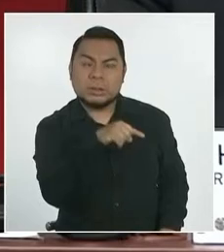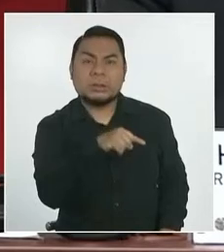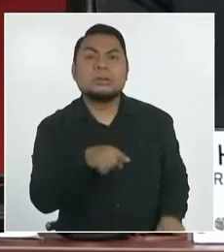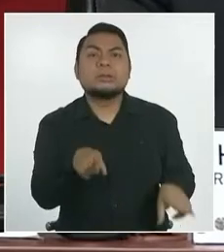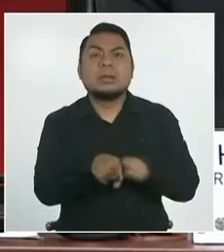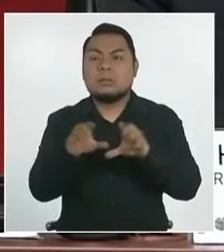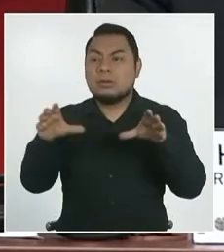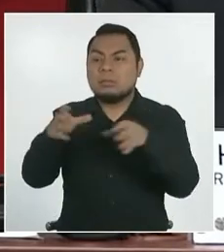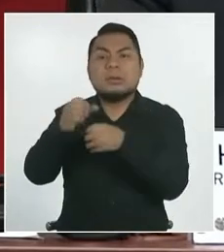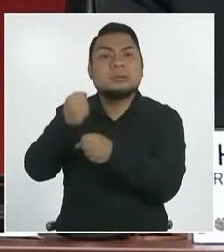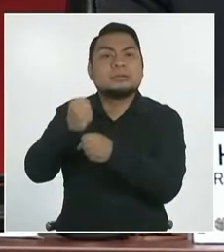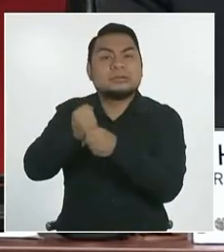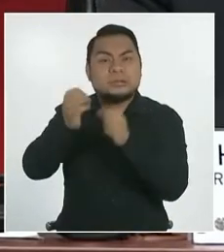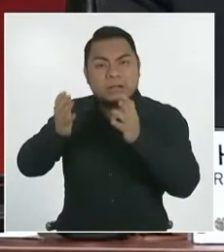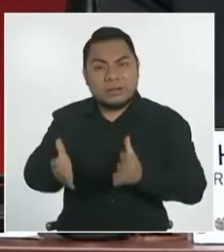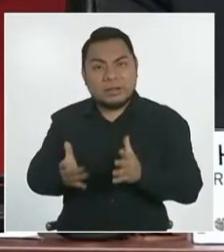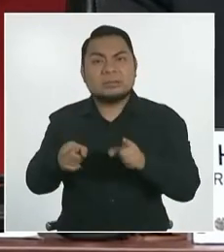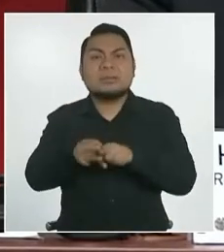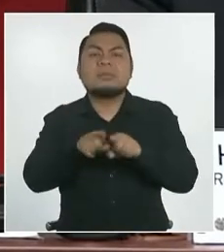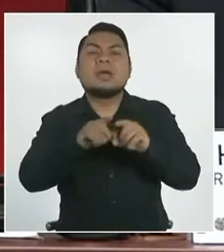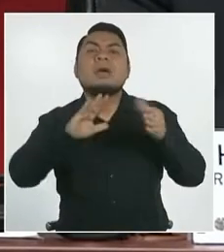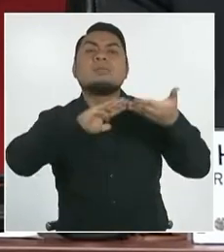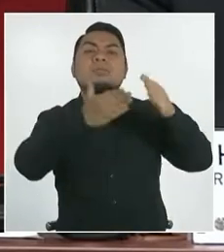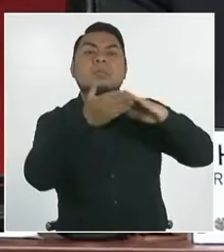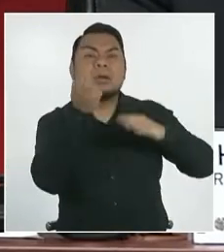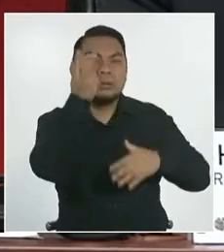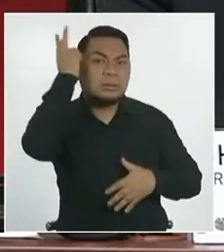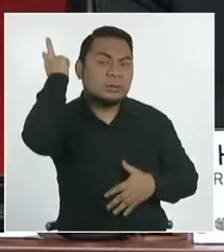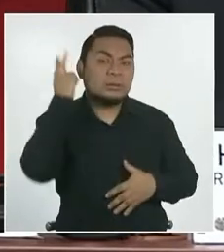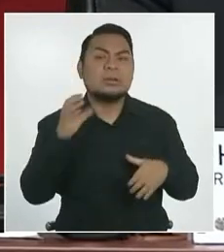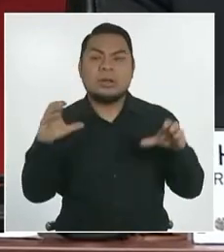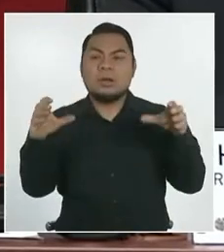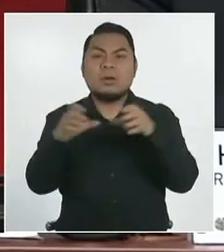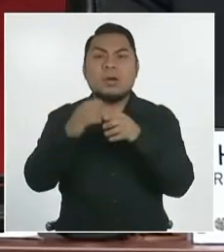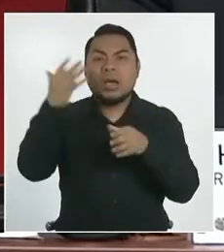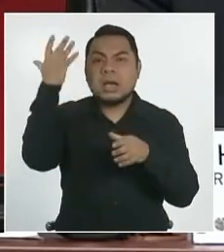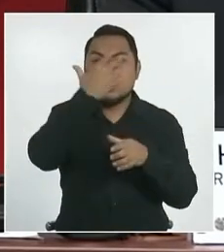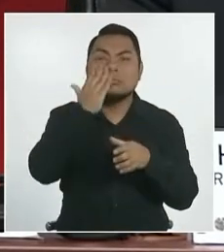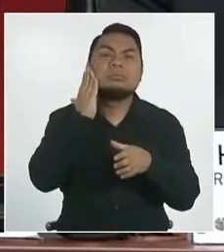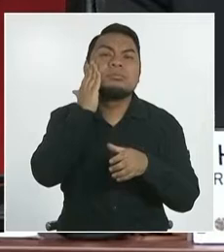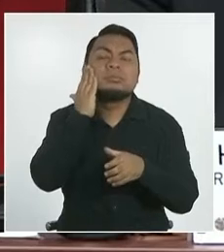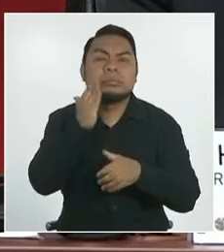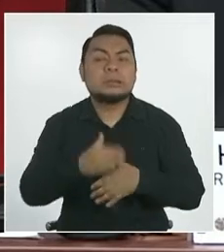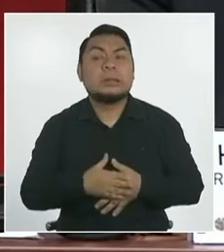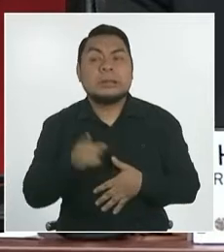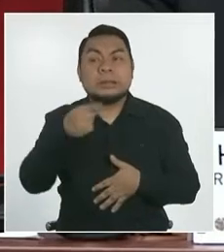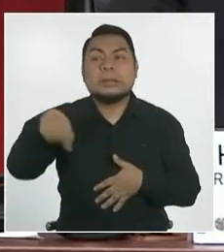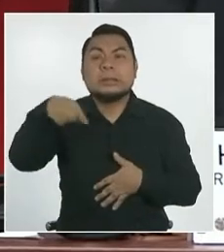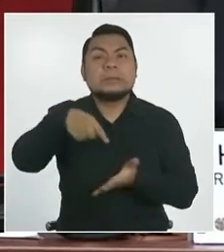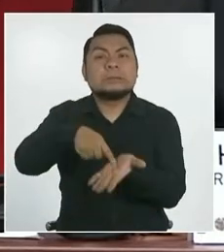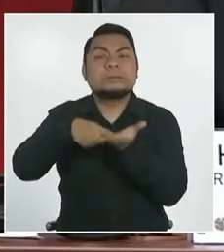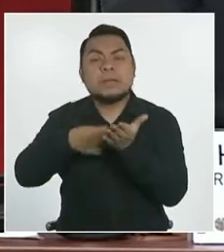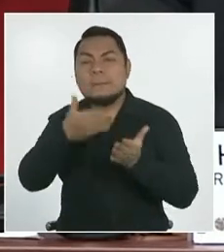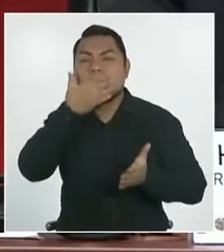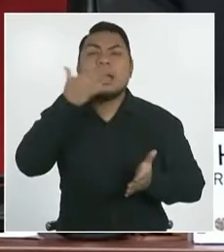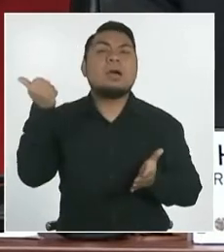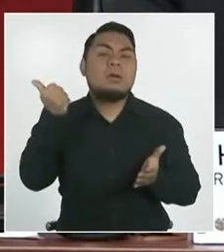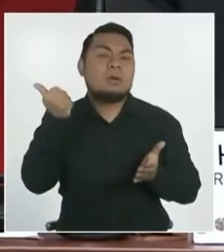clases trabajadoras y los pueblos indígenas y afrodescendientes, que exigen mejores condiciones de